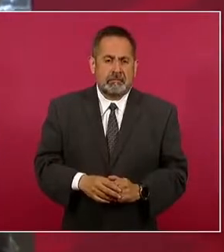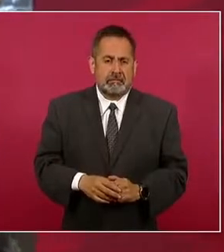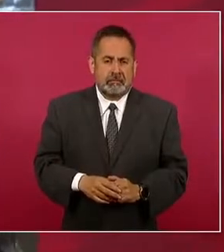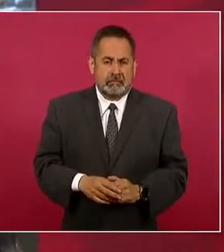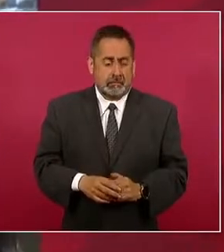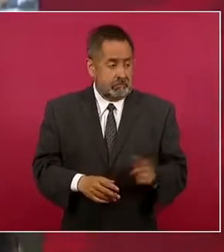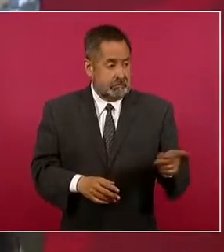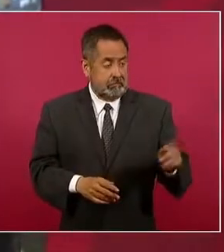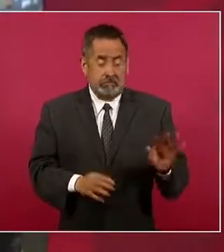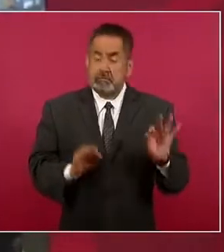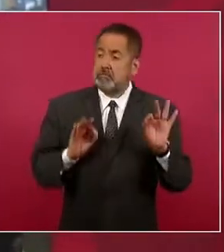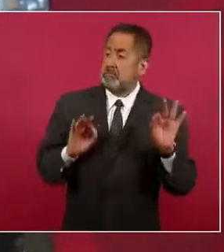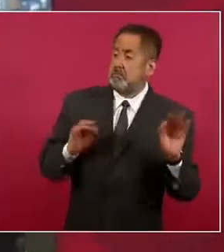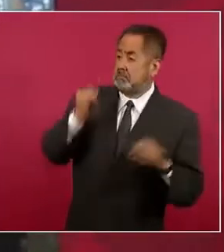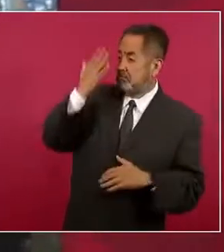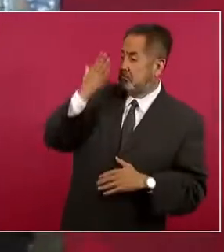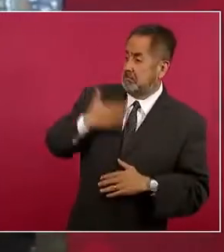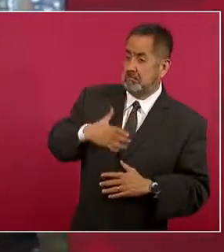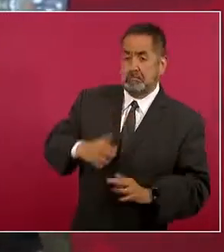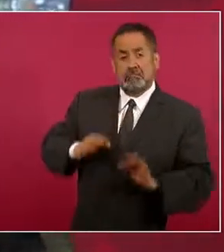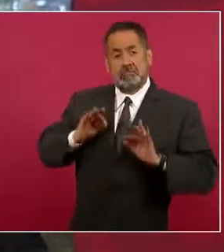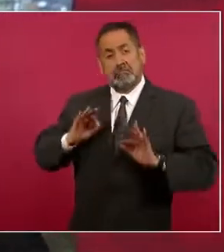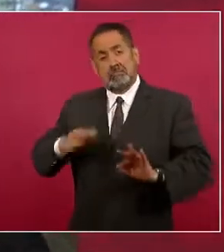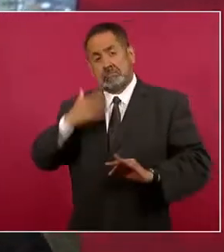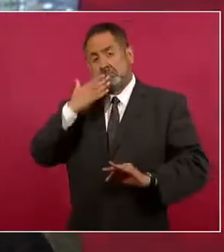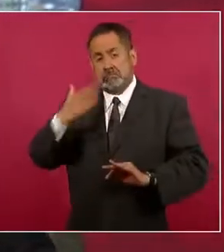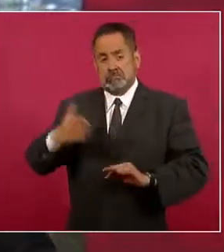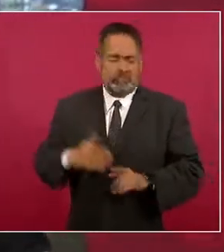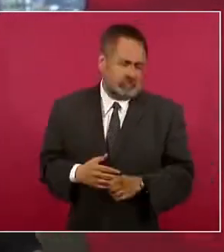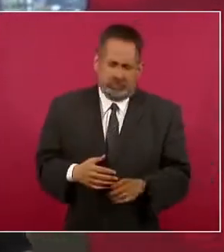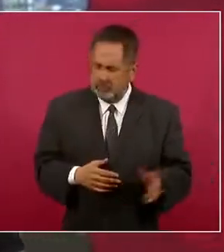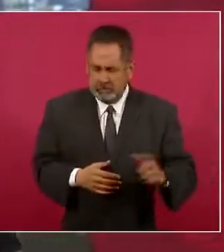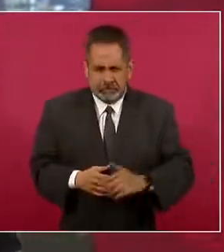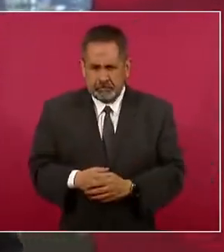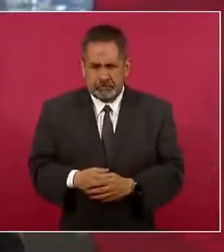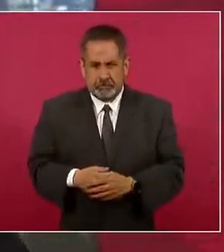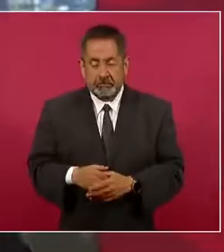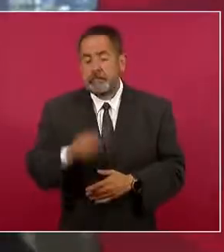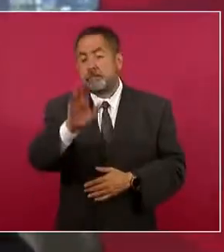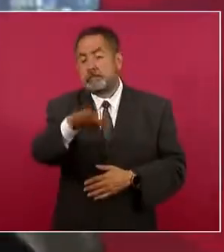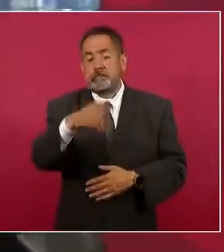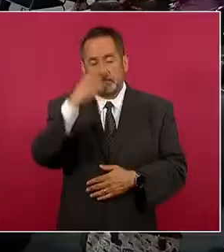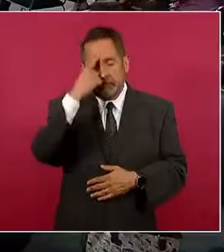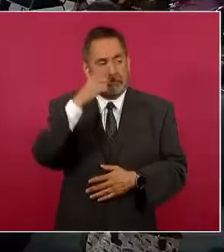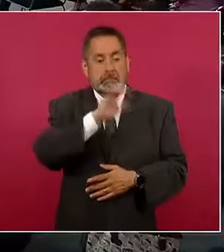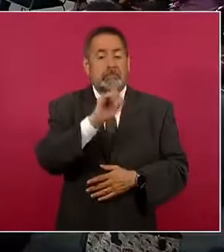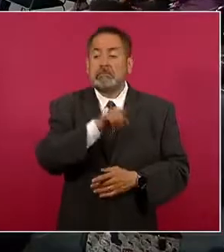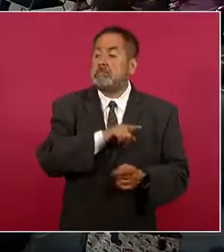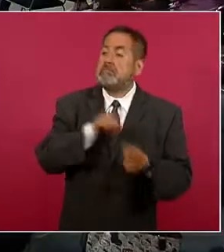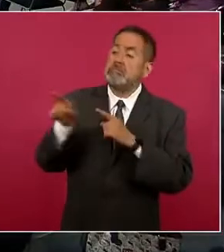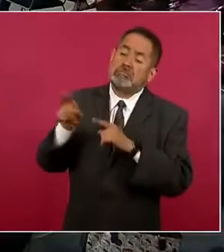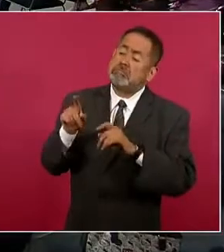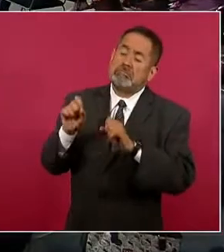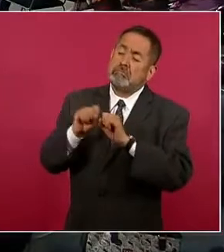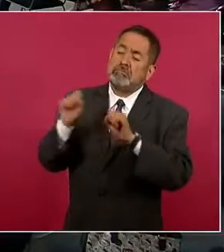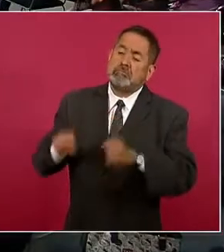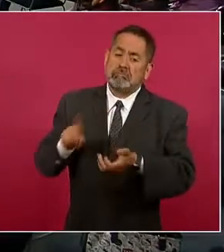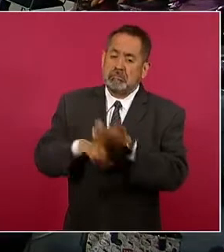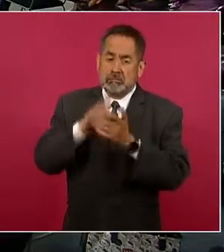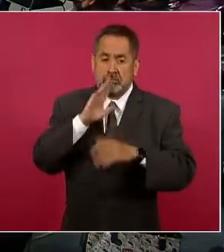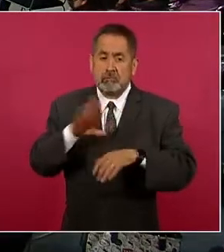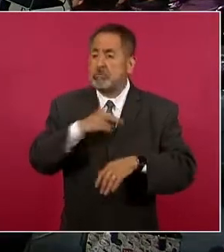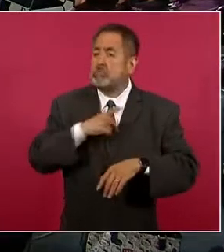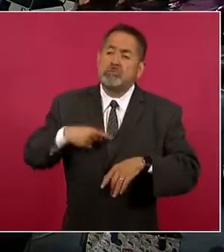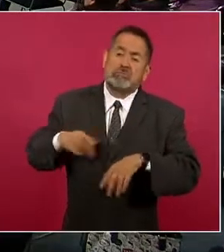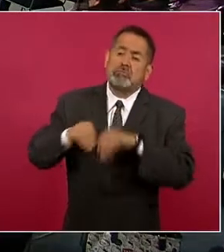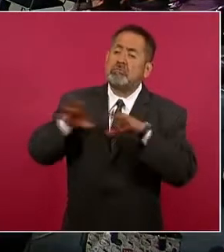No van a perder su respetabilidad. Ah, y luego el sistema, ¿no? No se dé a conocer